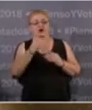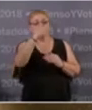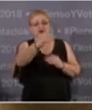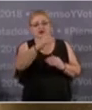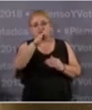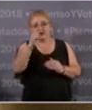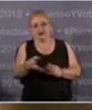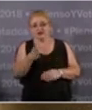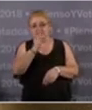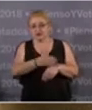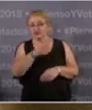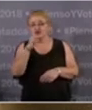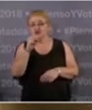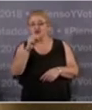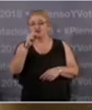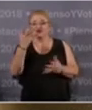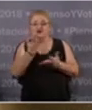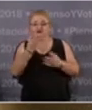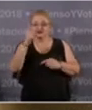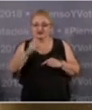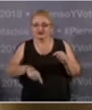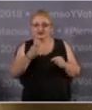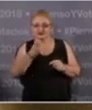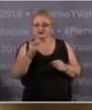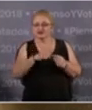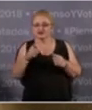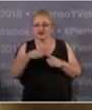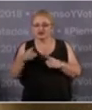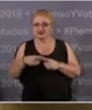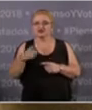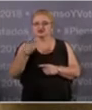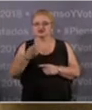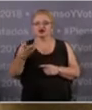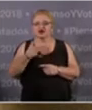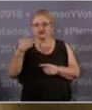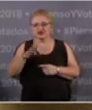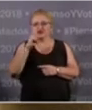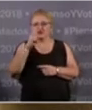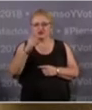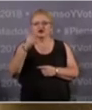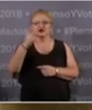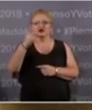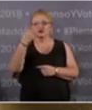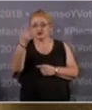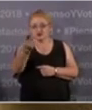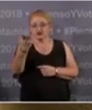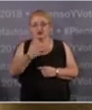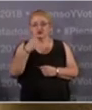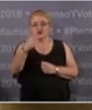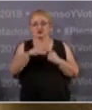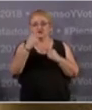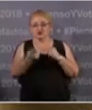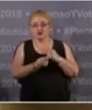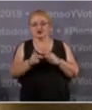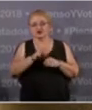disuade ese tipo de conductas. Lo hemos visto en distintos delitos. Entonces, ¿habría alguna propuesta? ¿Usted tiene alguna propuesta desde